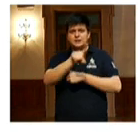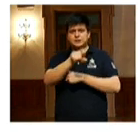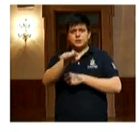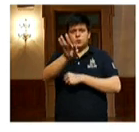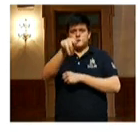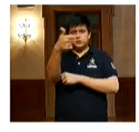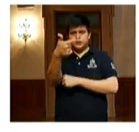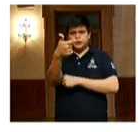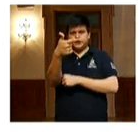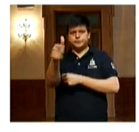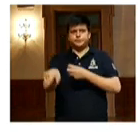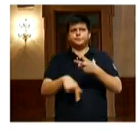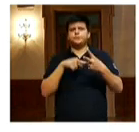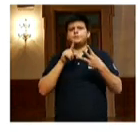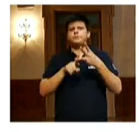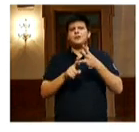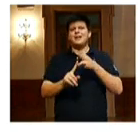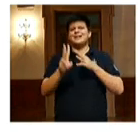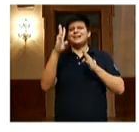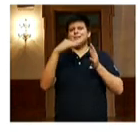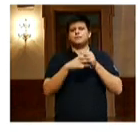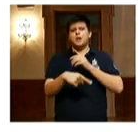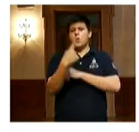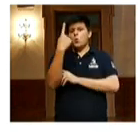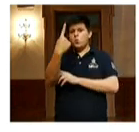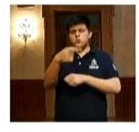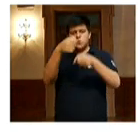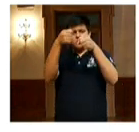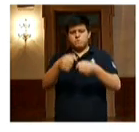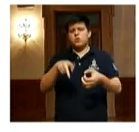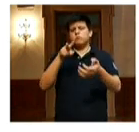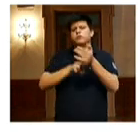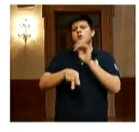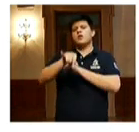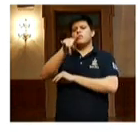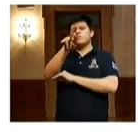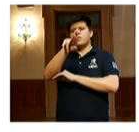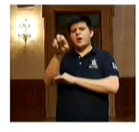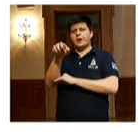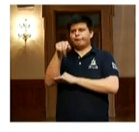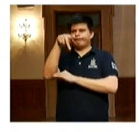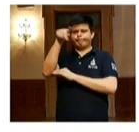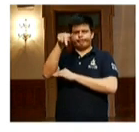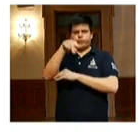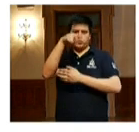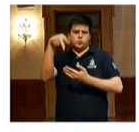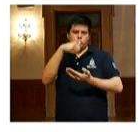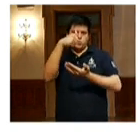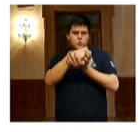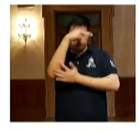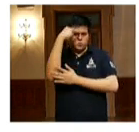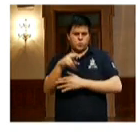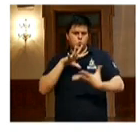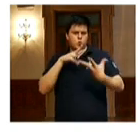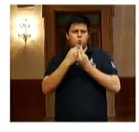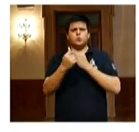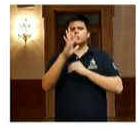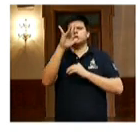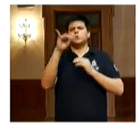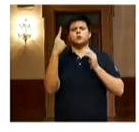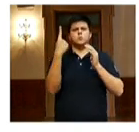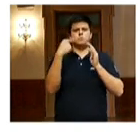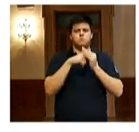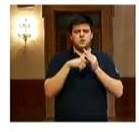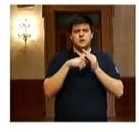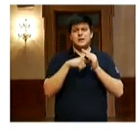147 y 3000 1 confirmados por el indre para dar un gran total de 51